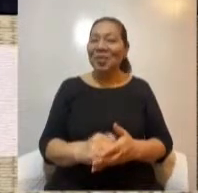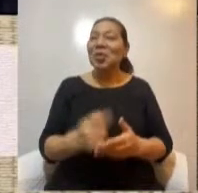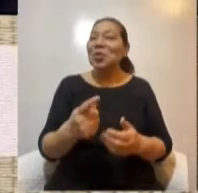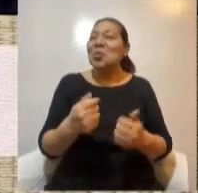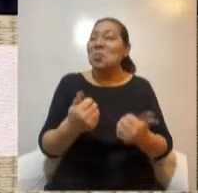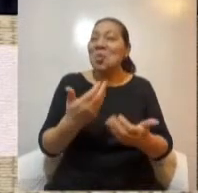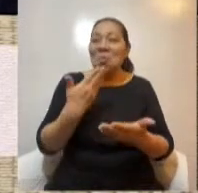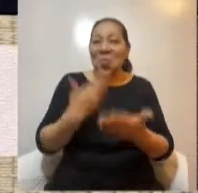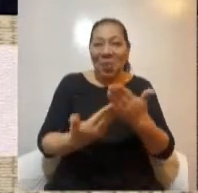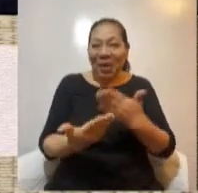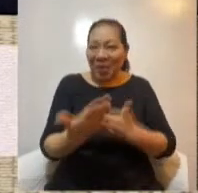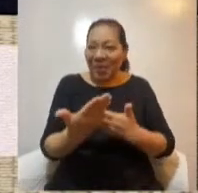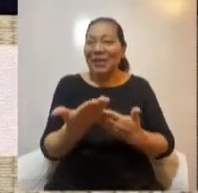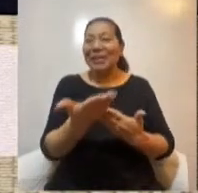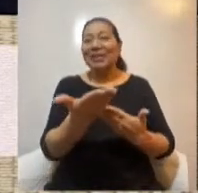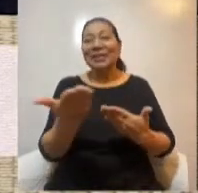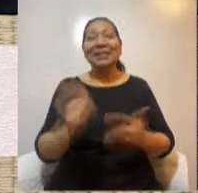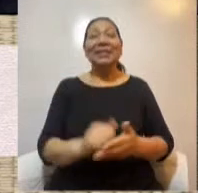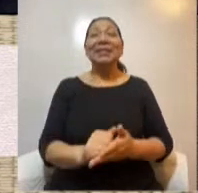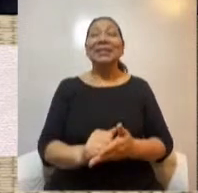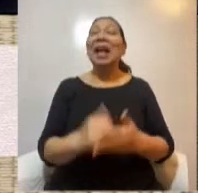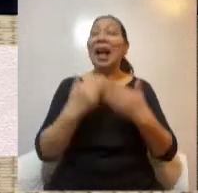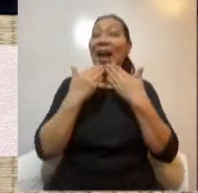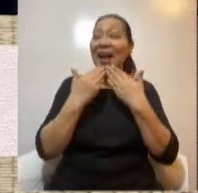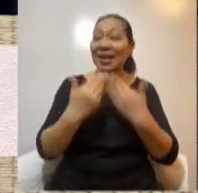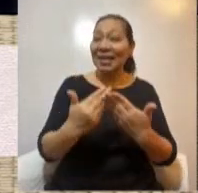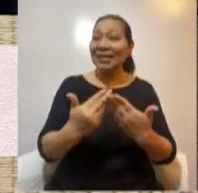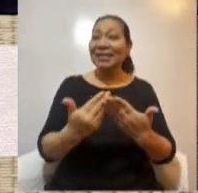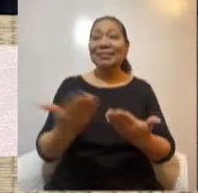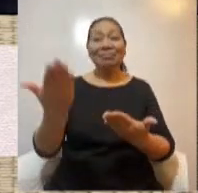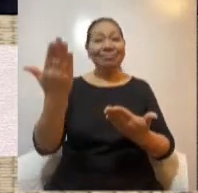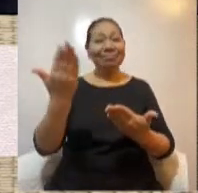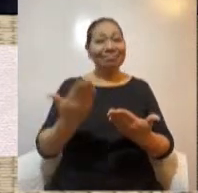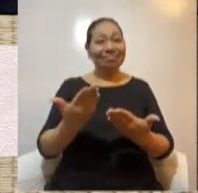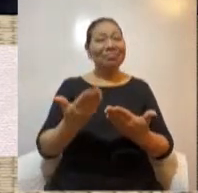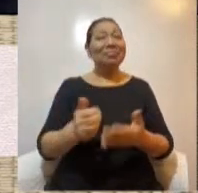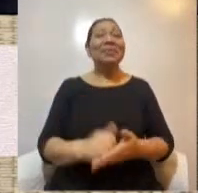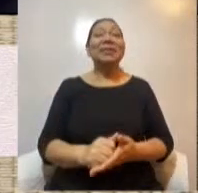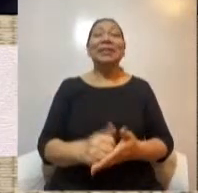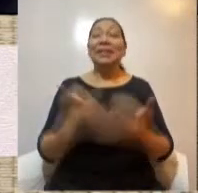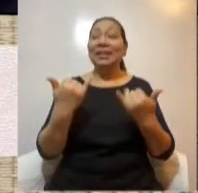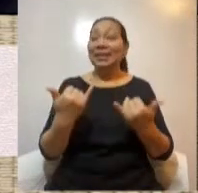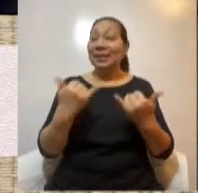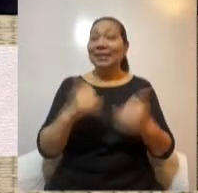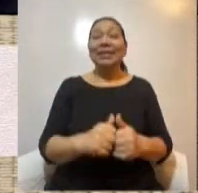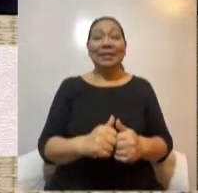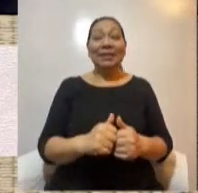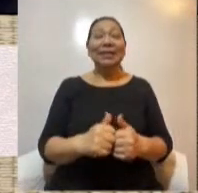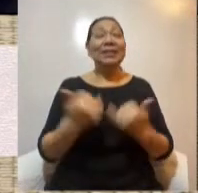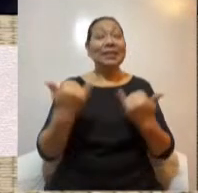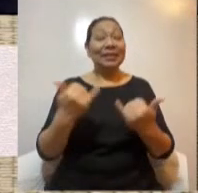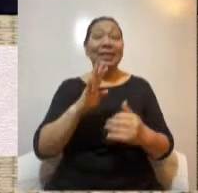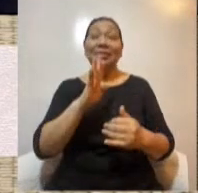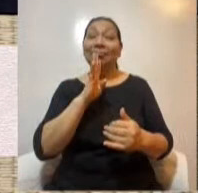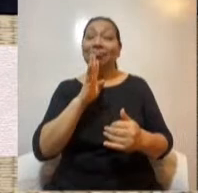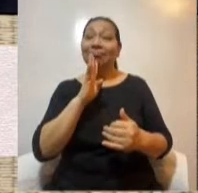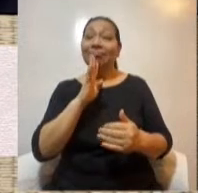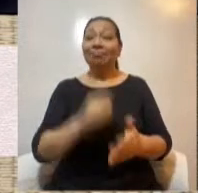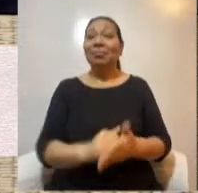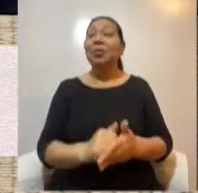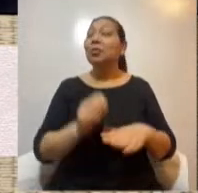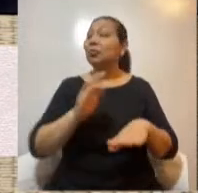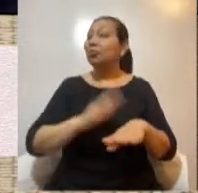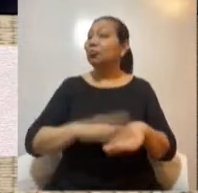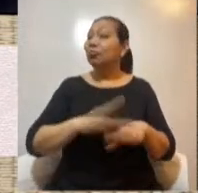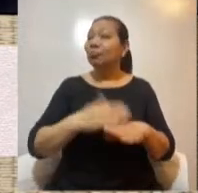Candelaria, ¿cómo estás? Muy buenos días. Te agradezco mucho la invitación a este